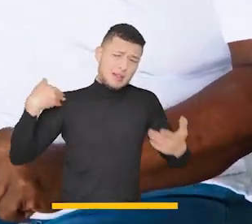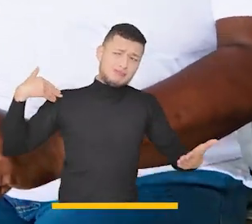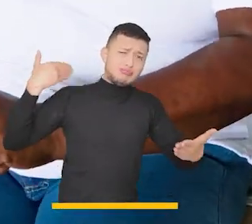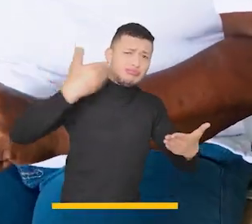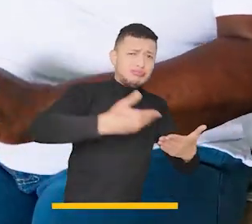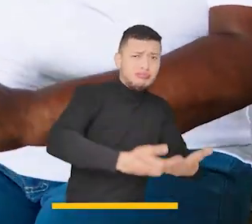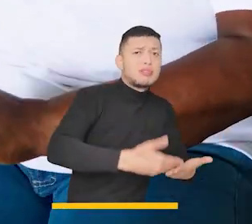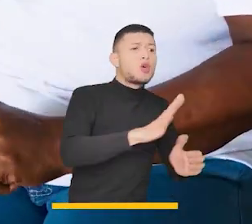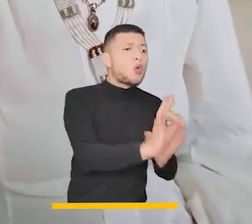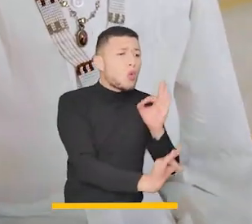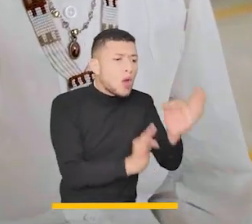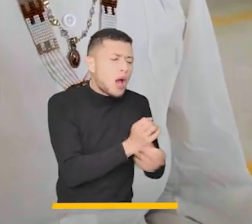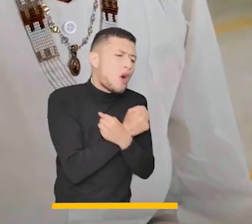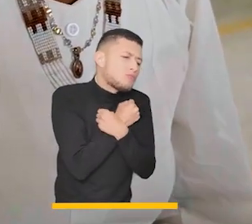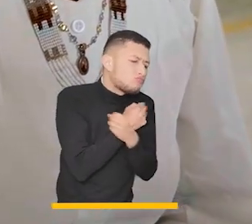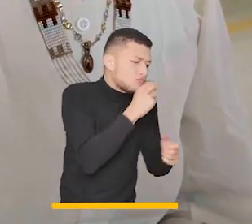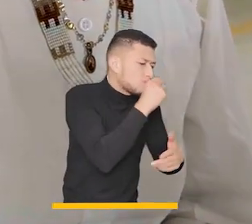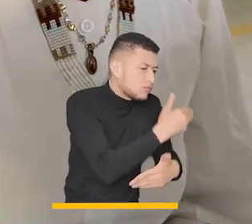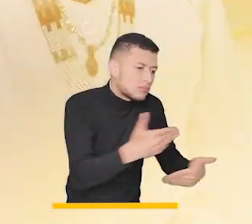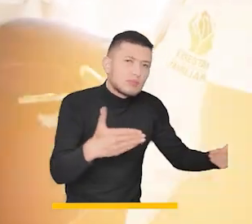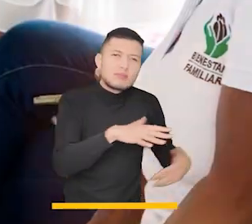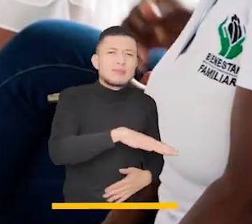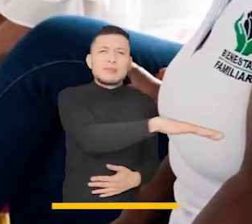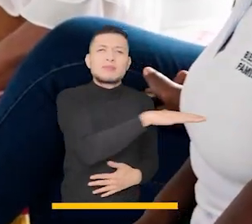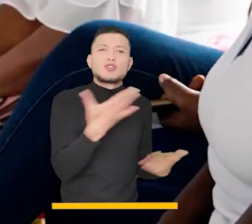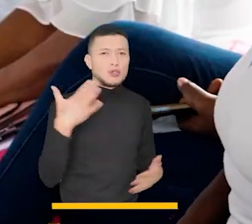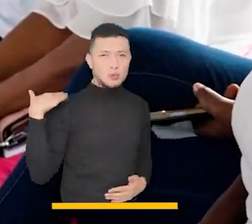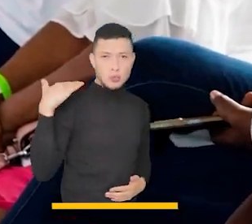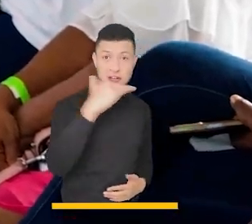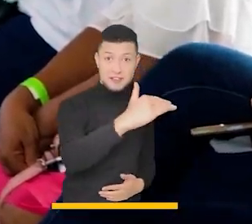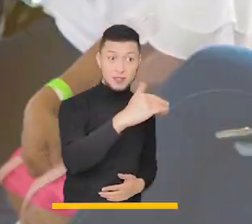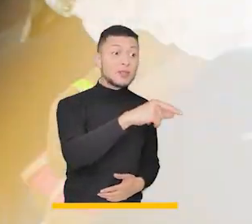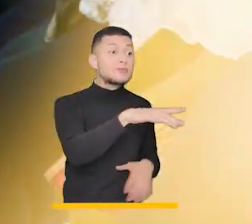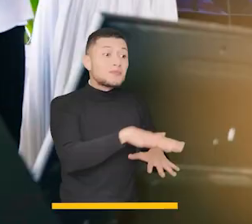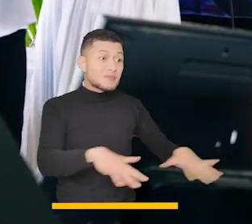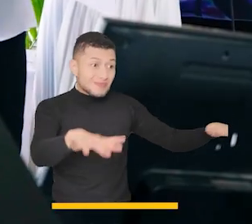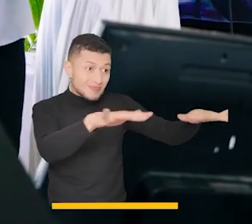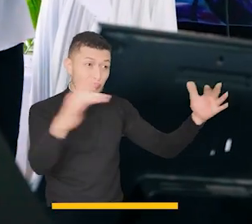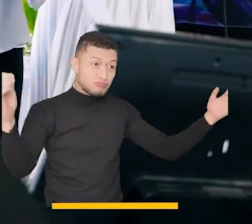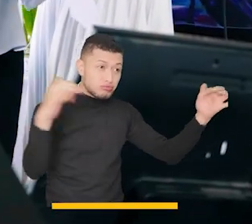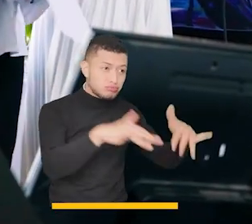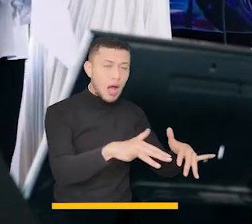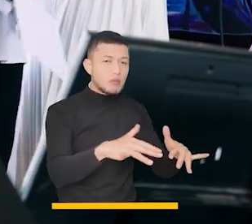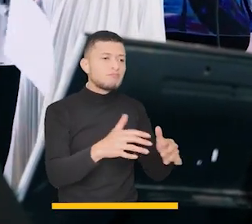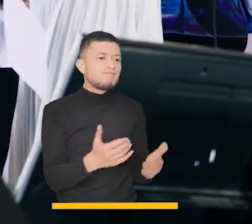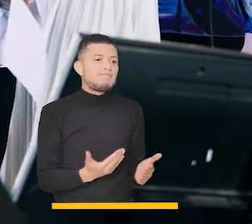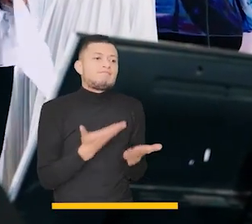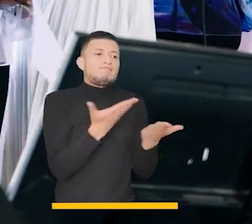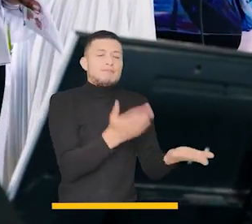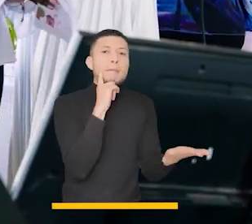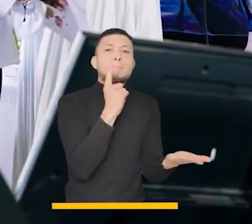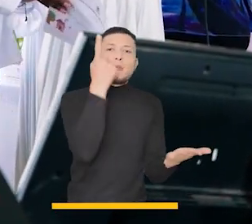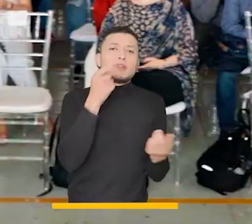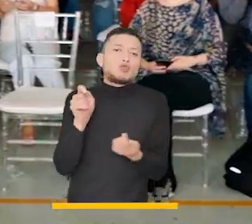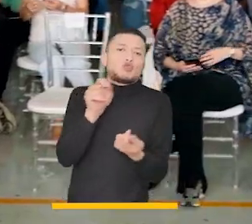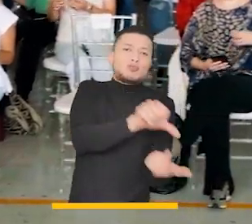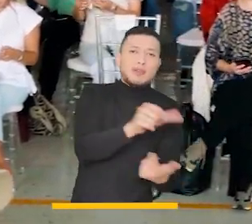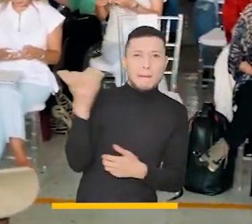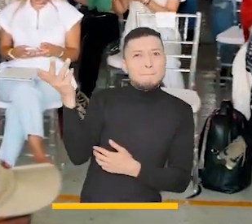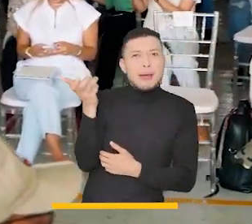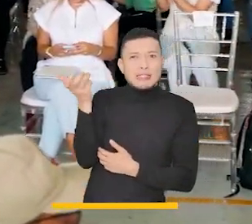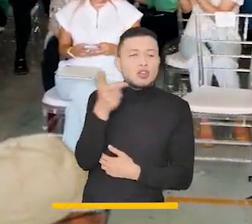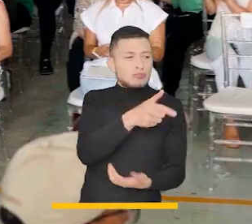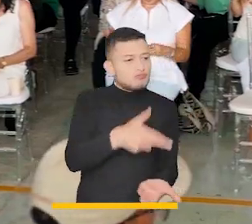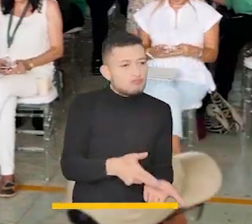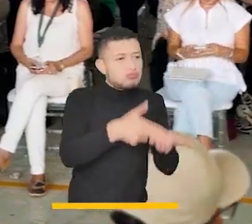que han dedicado gran parte de su vida al cuidado y al amor de la niñez en Buenaventura. En este espacio se realizó la entrega del primer